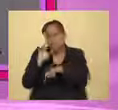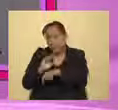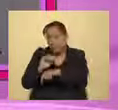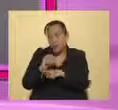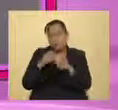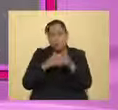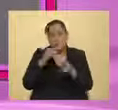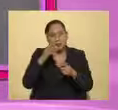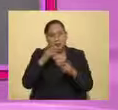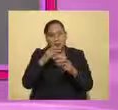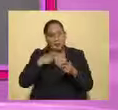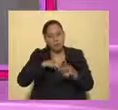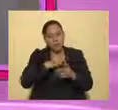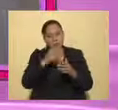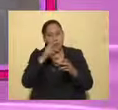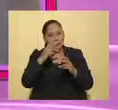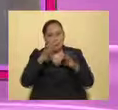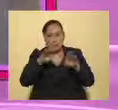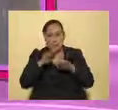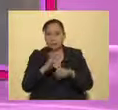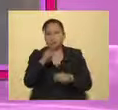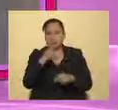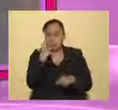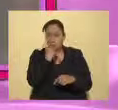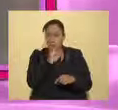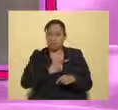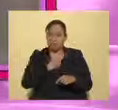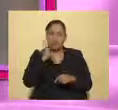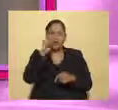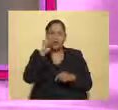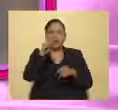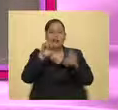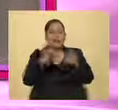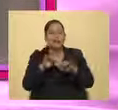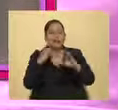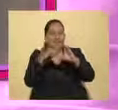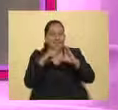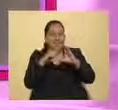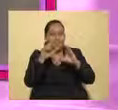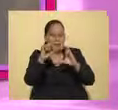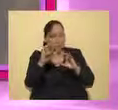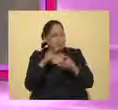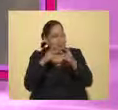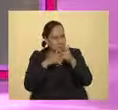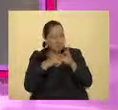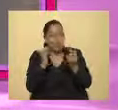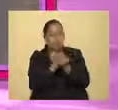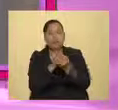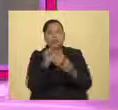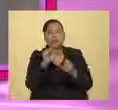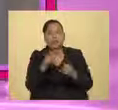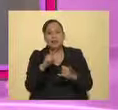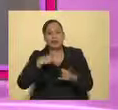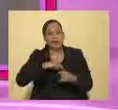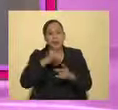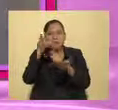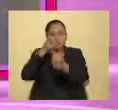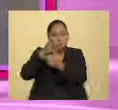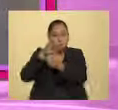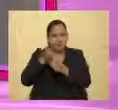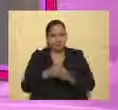permiso Antonio, ¿verdad? Y a ustedes les haya gustado. Bueno, pues escríbanos, síganos en Twitter y regresamos al foro.